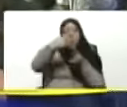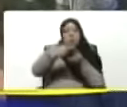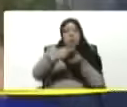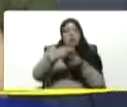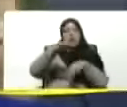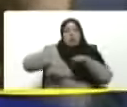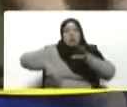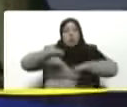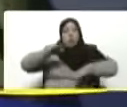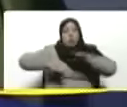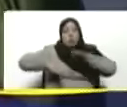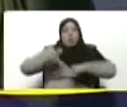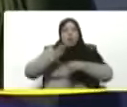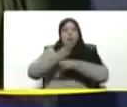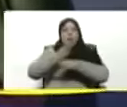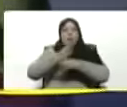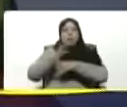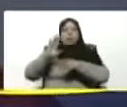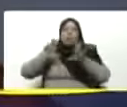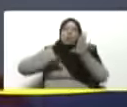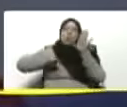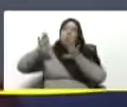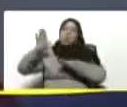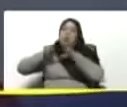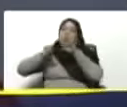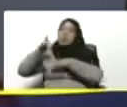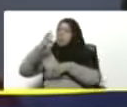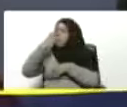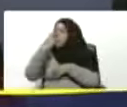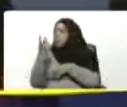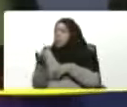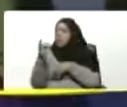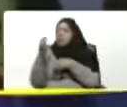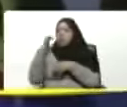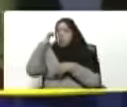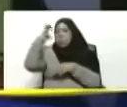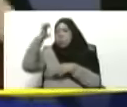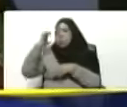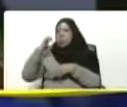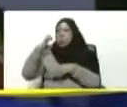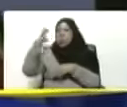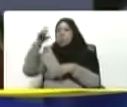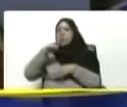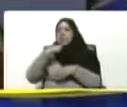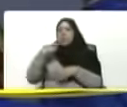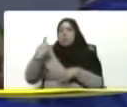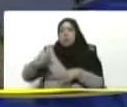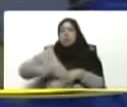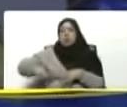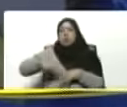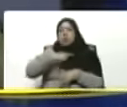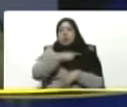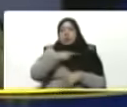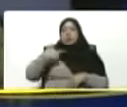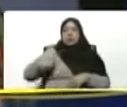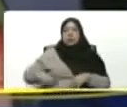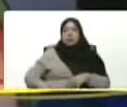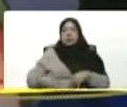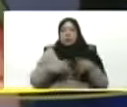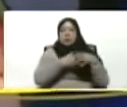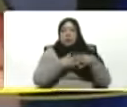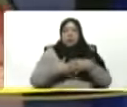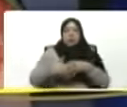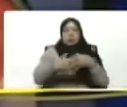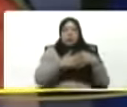Madera. Ahora van turistas de Europa, de Rusia, de China, de Estados